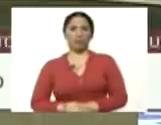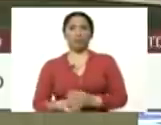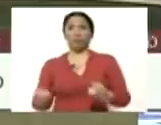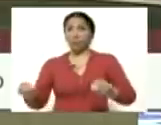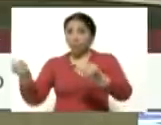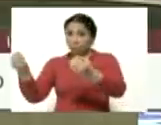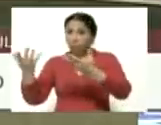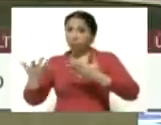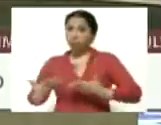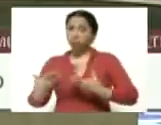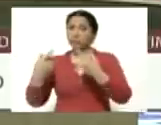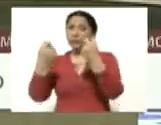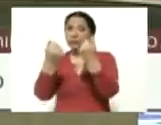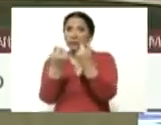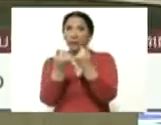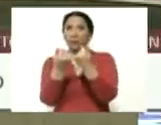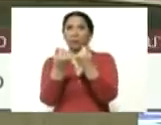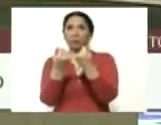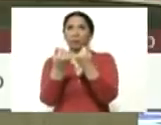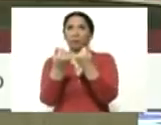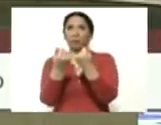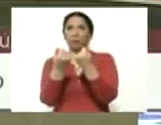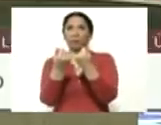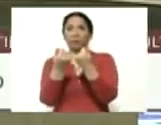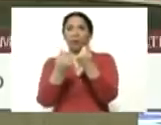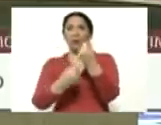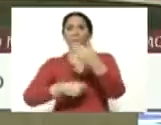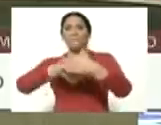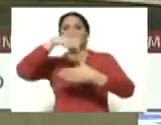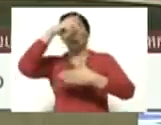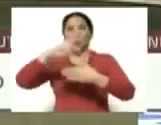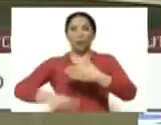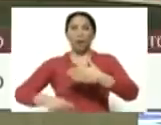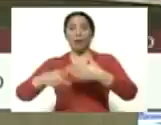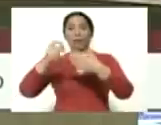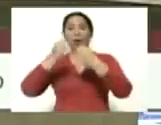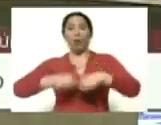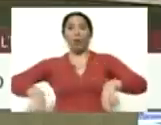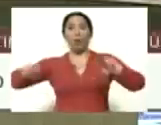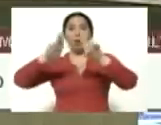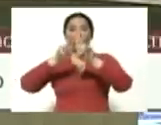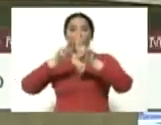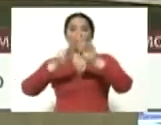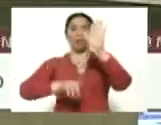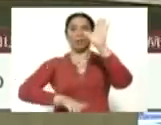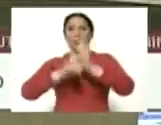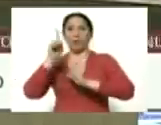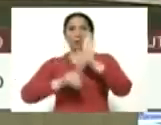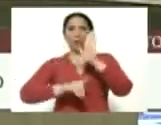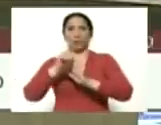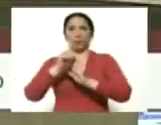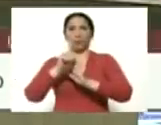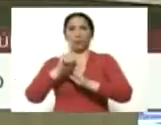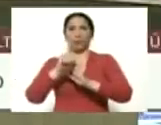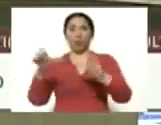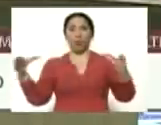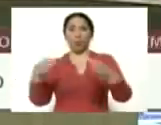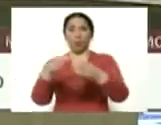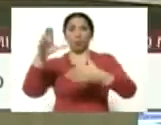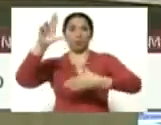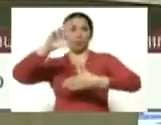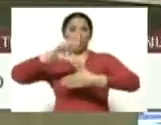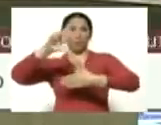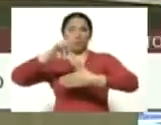Entréguenle ese dinero al Programa de Naciones Unidas para el Desarrollo, a la Organización Panamericana de la